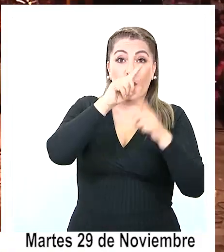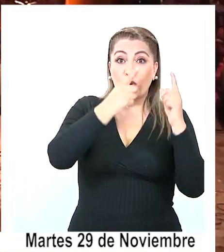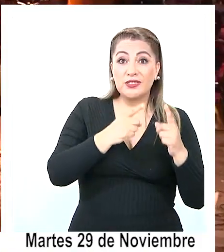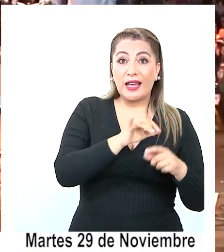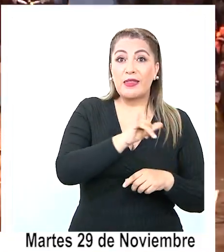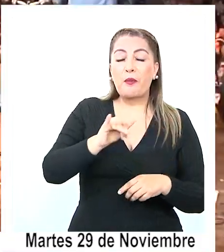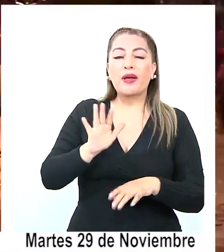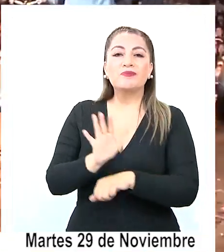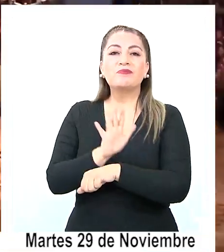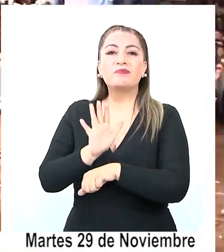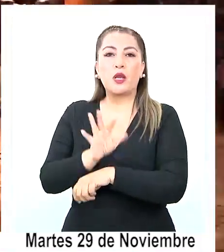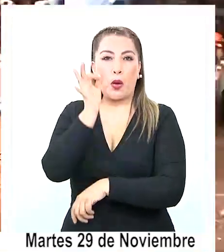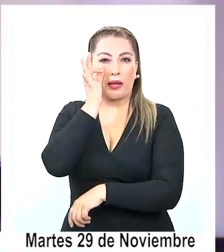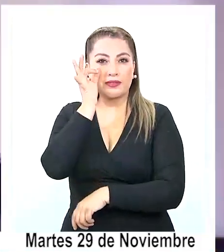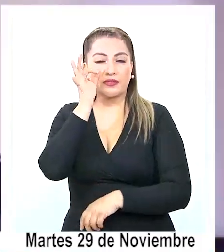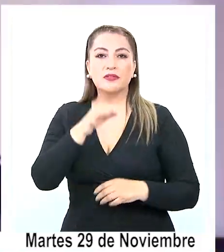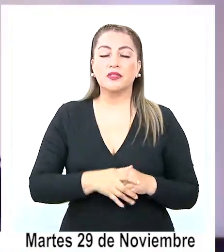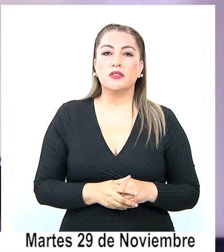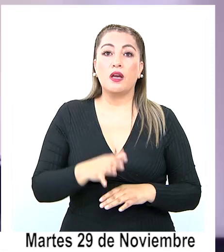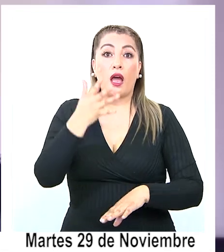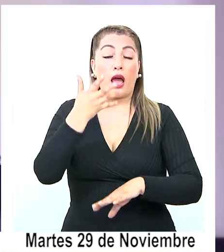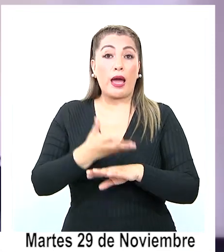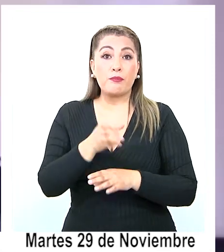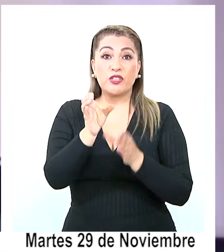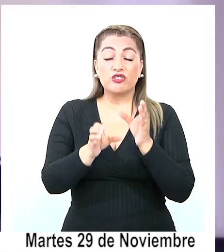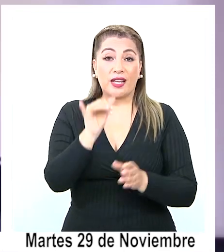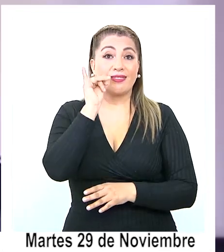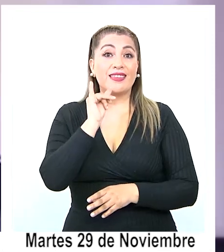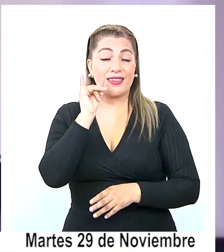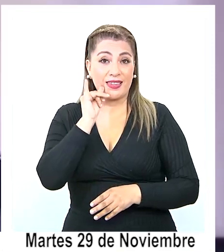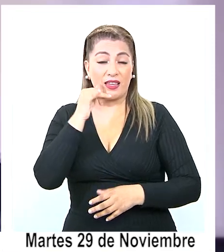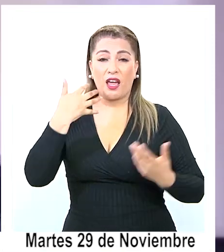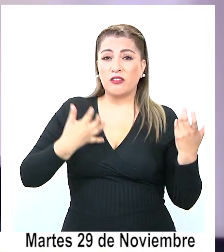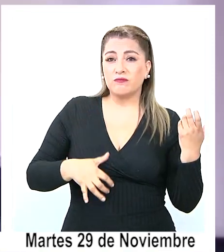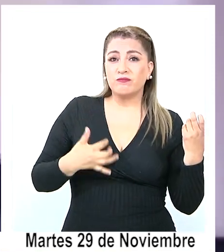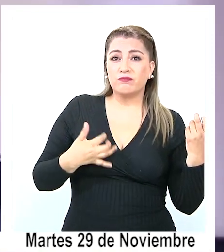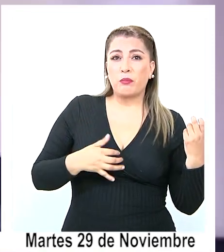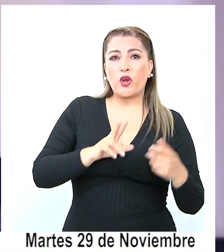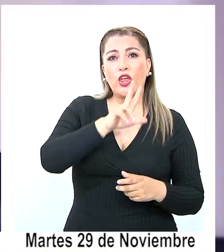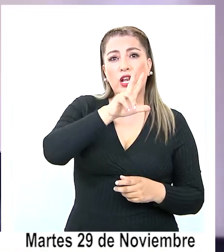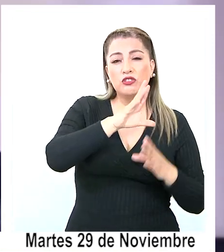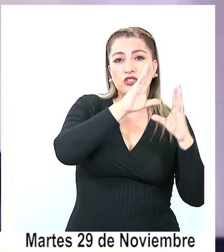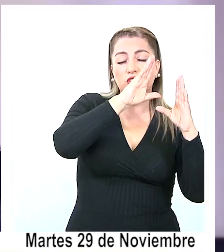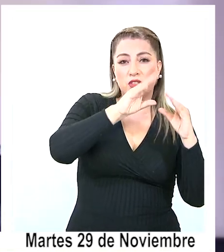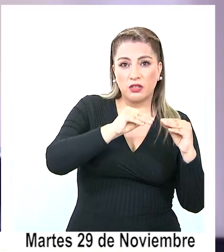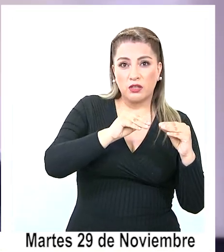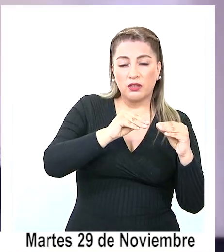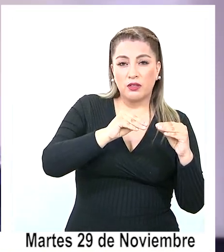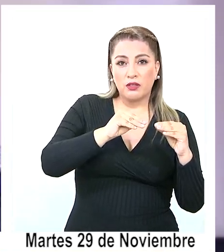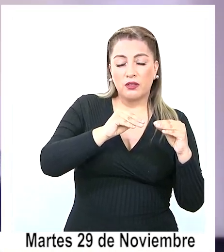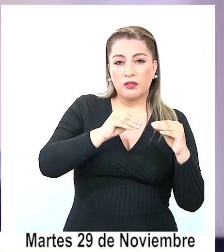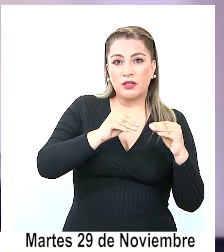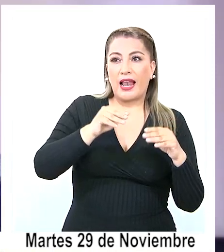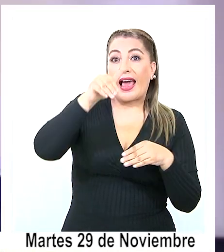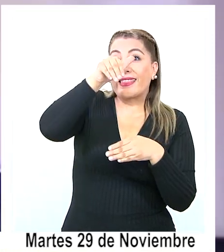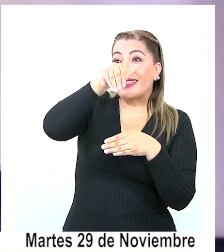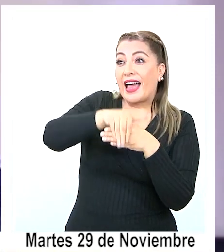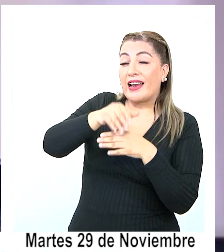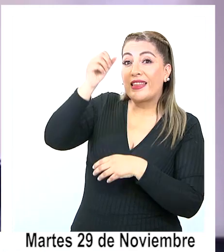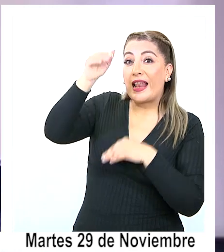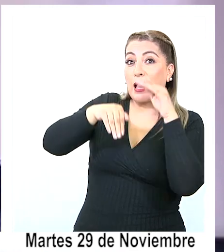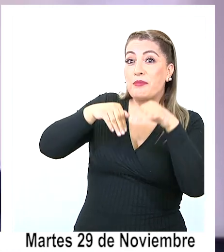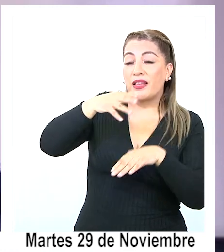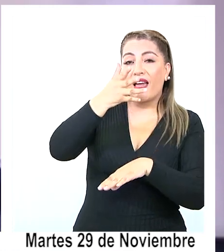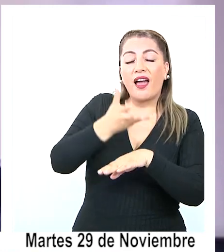más también vamos a tener músicos locales que van a estar desde las ocho de la tarde viendo o sea mientras estaba el atardecer en playa